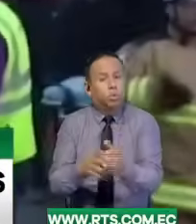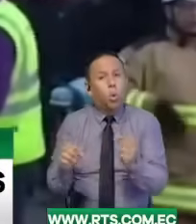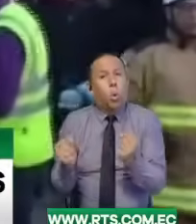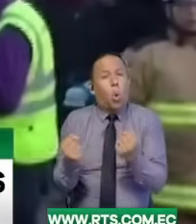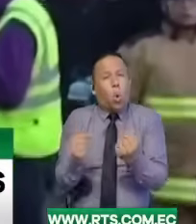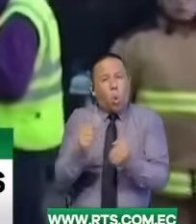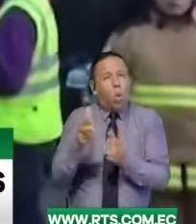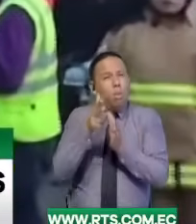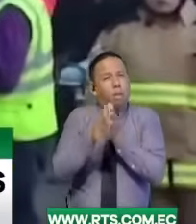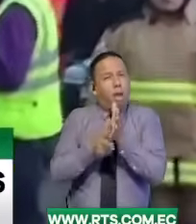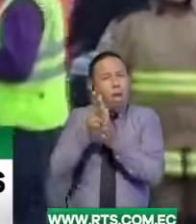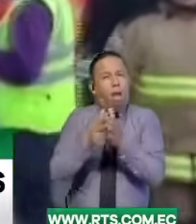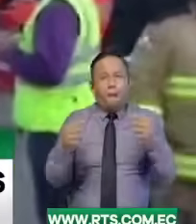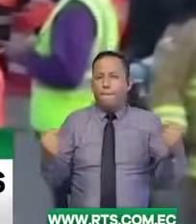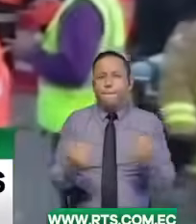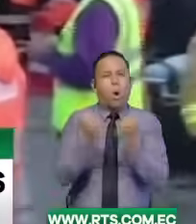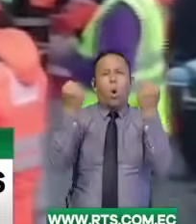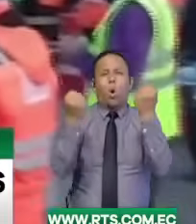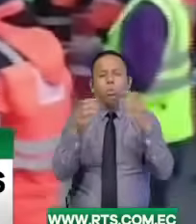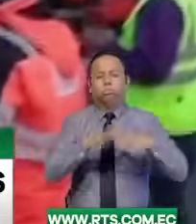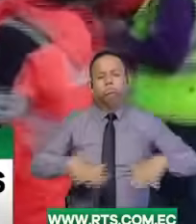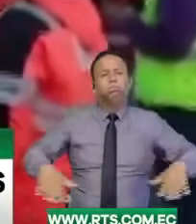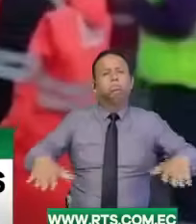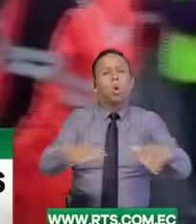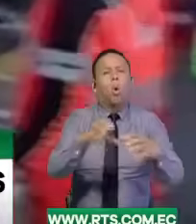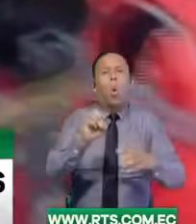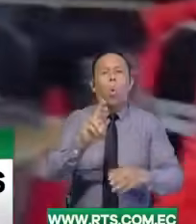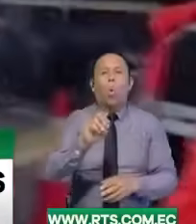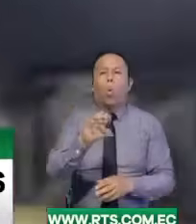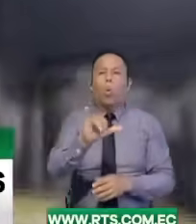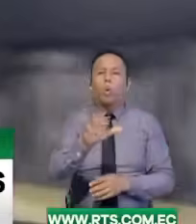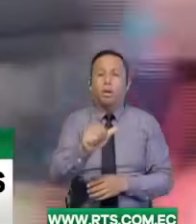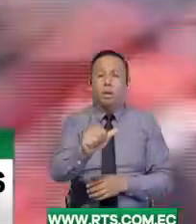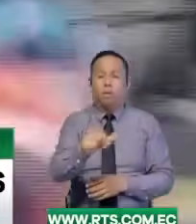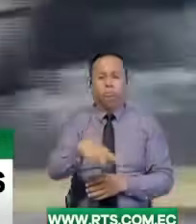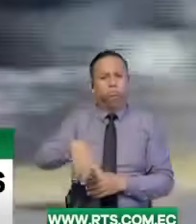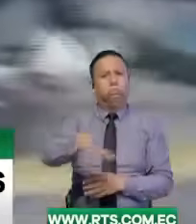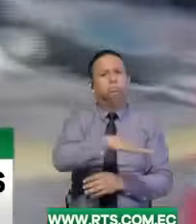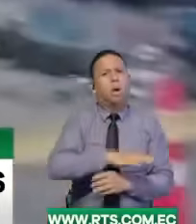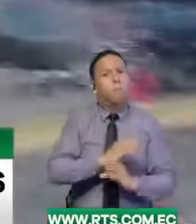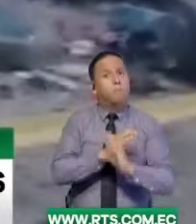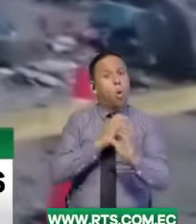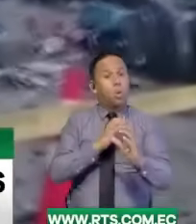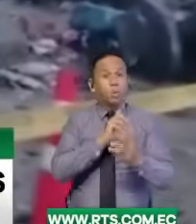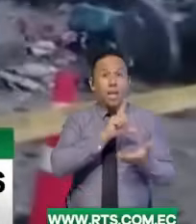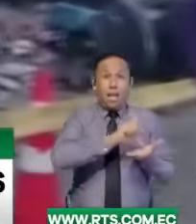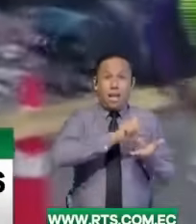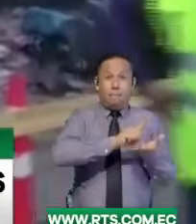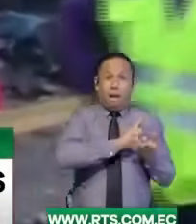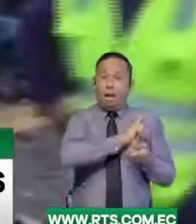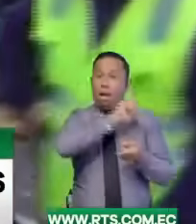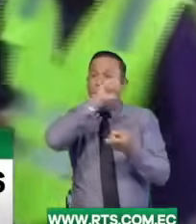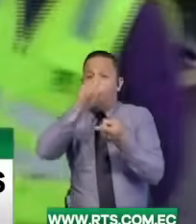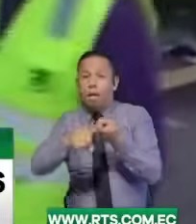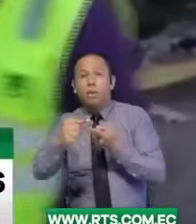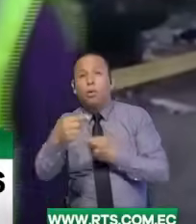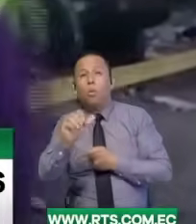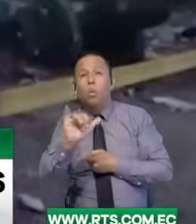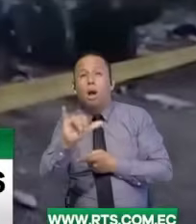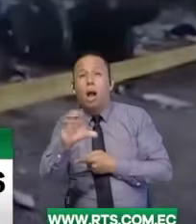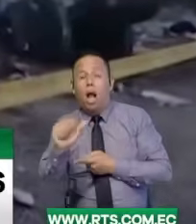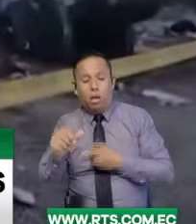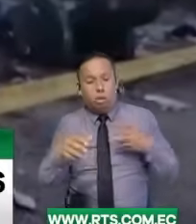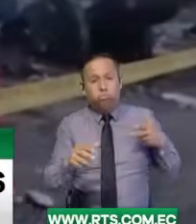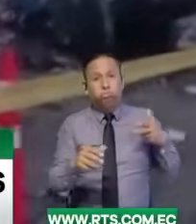la localidad de La Oroya, en el centro de ese país. El bus viajaba desde Lima a Huancayo. Según las investigaciones, el